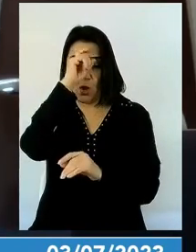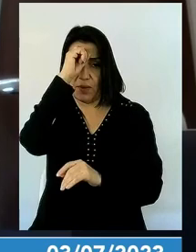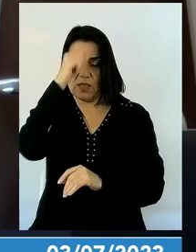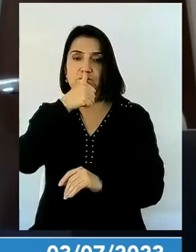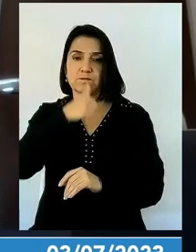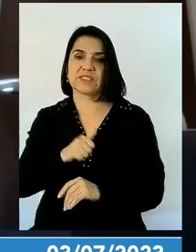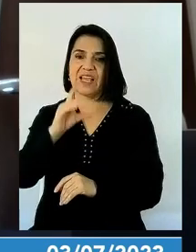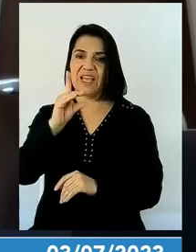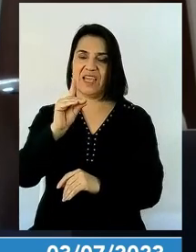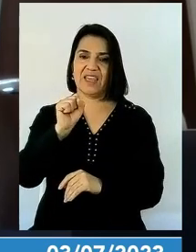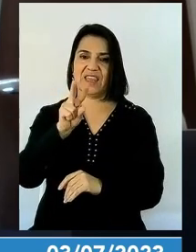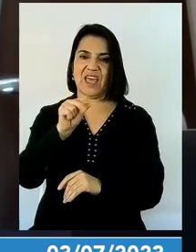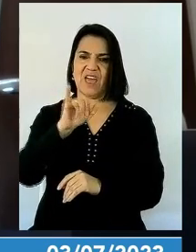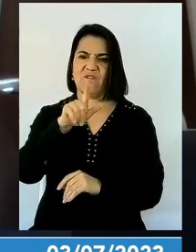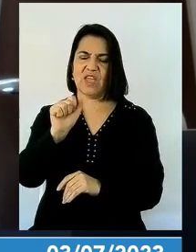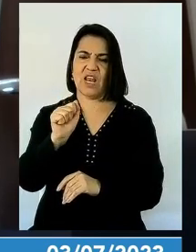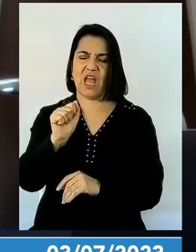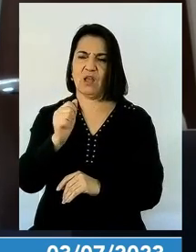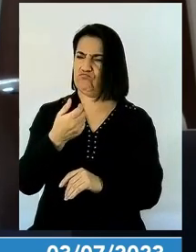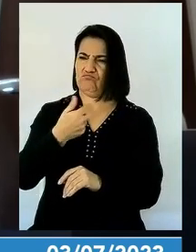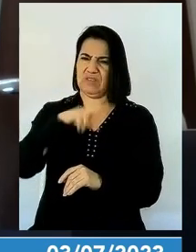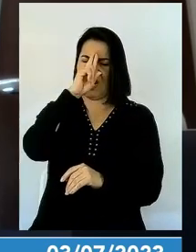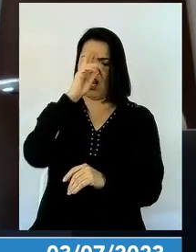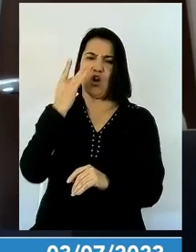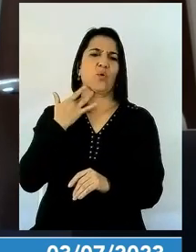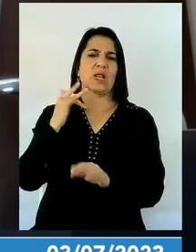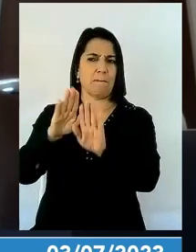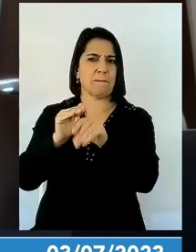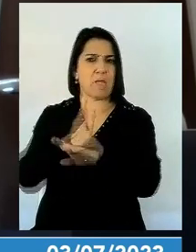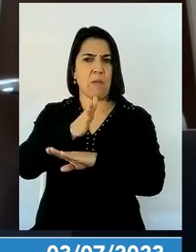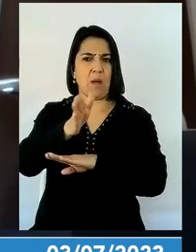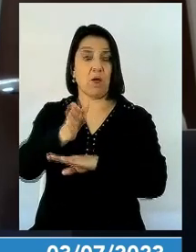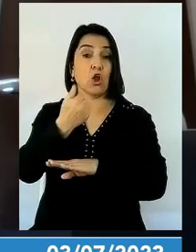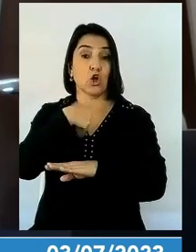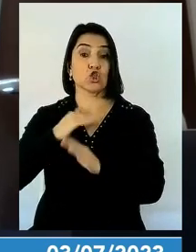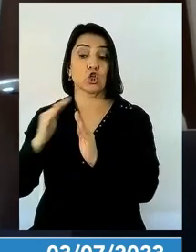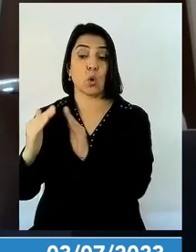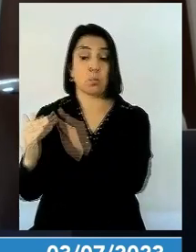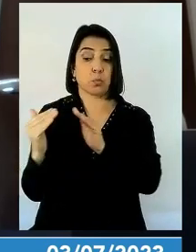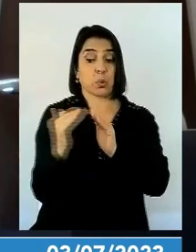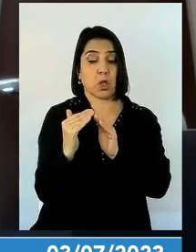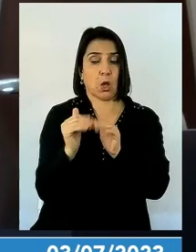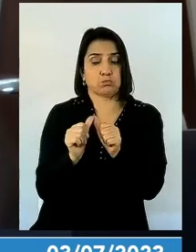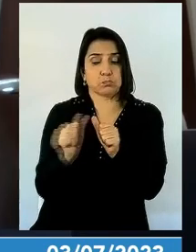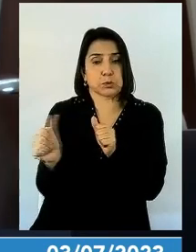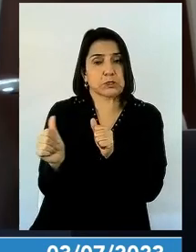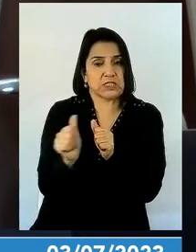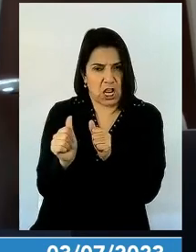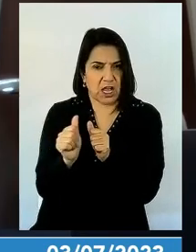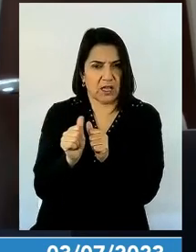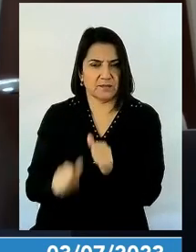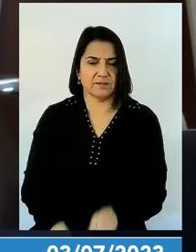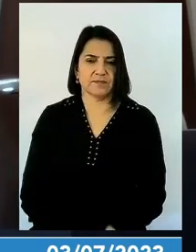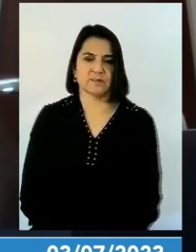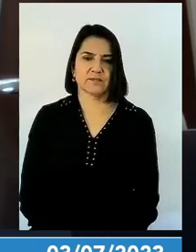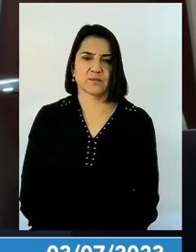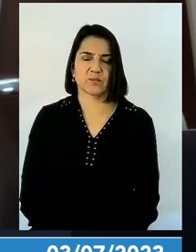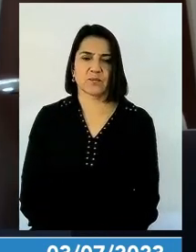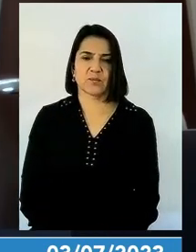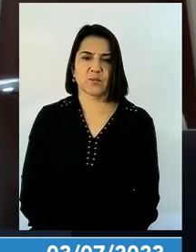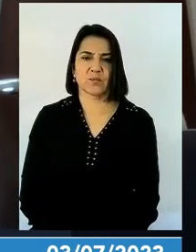la clínica Dávila. Es que somos vecinos, lo tenemos a dos cuadras. Las experiencias habían